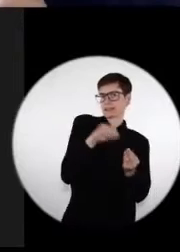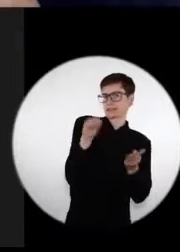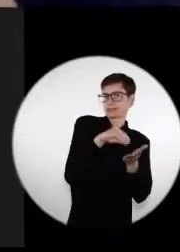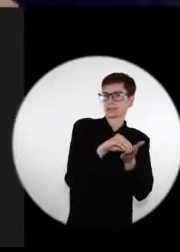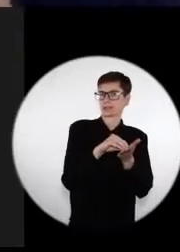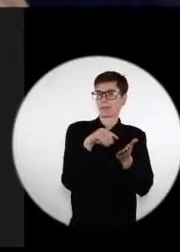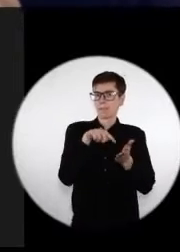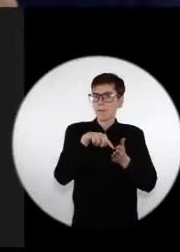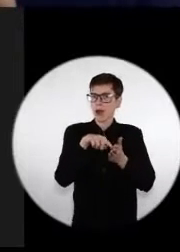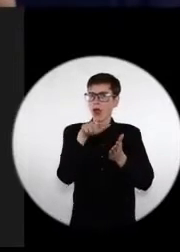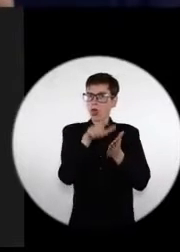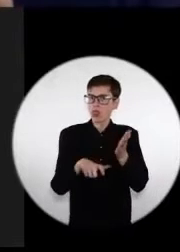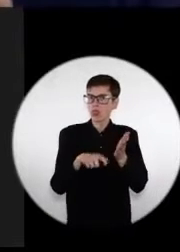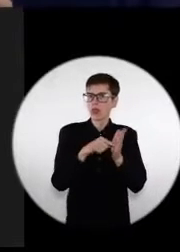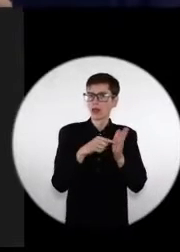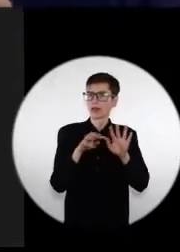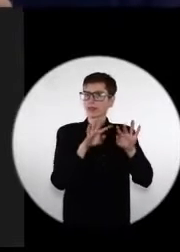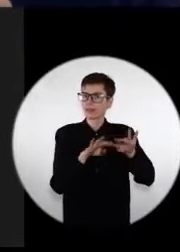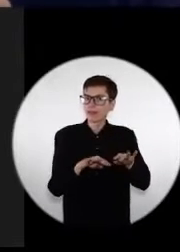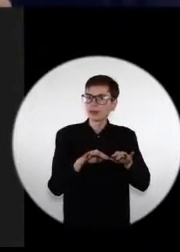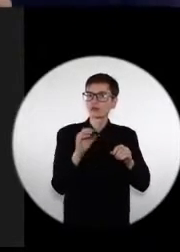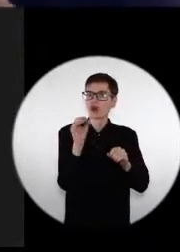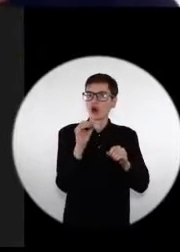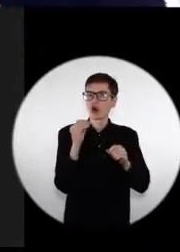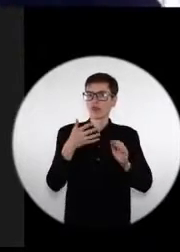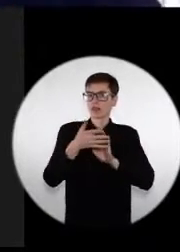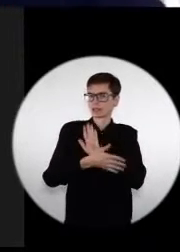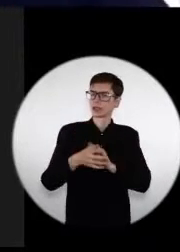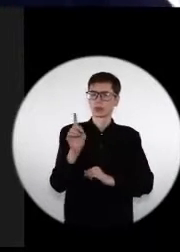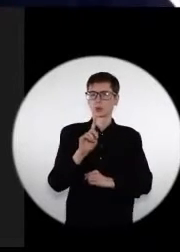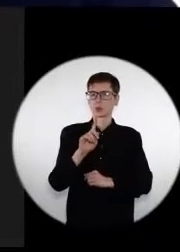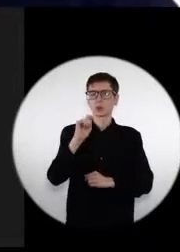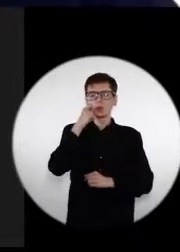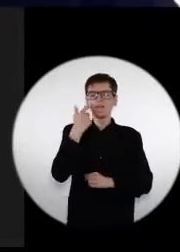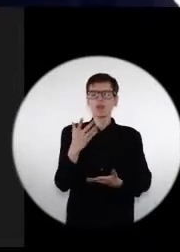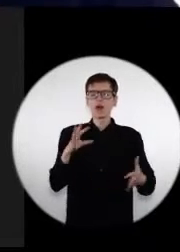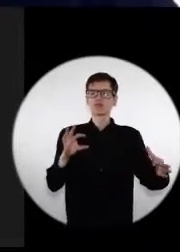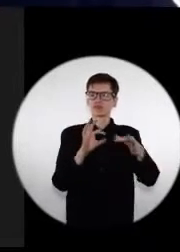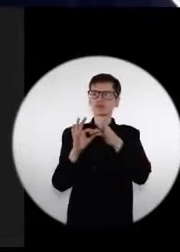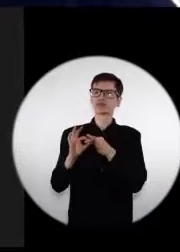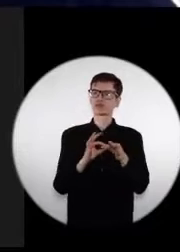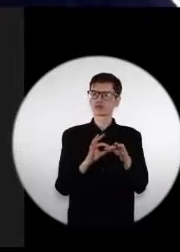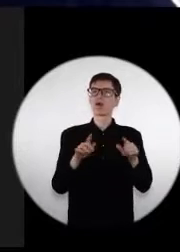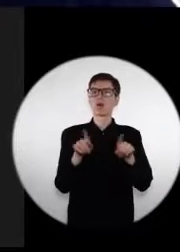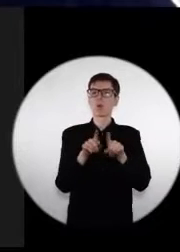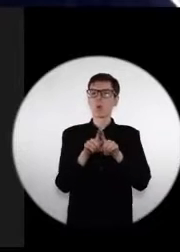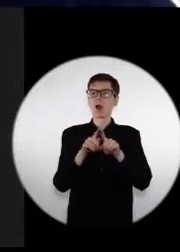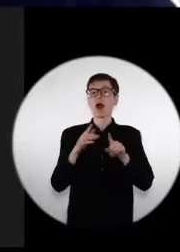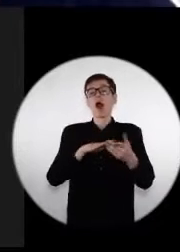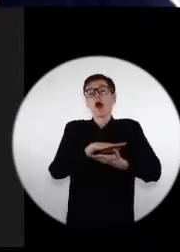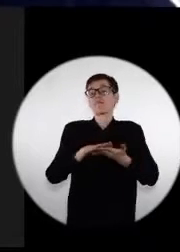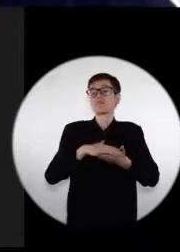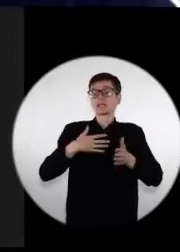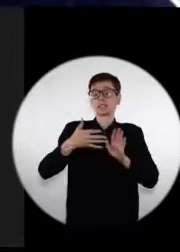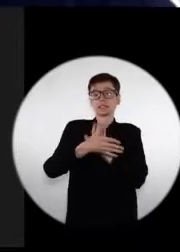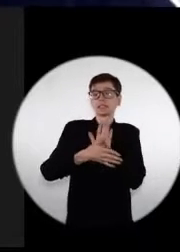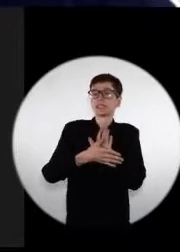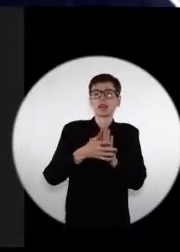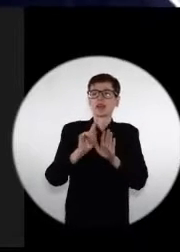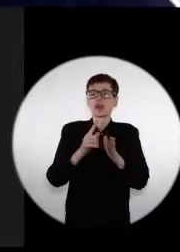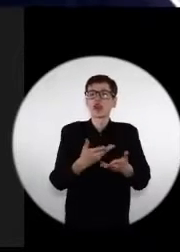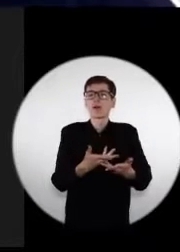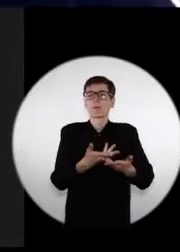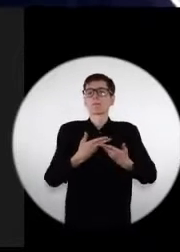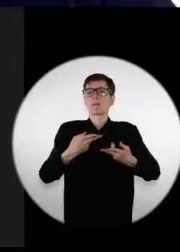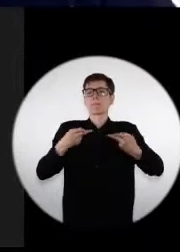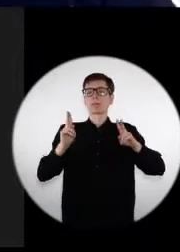parecieran danza no son movimientos ajenos a los textos oa las señas mismas sino que son amplificaciones de las